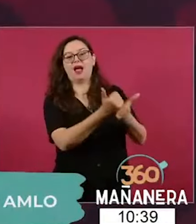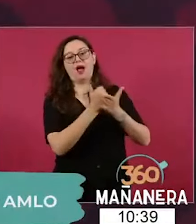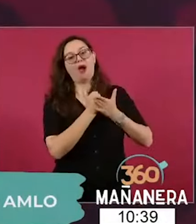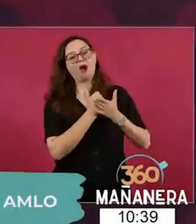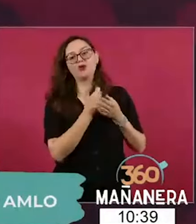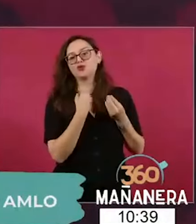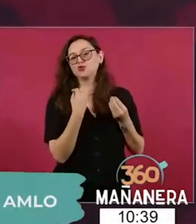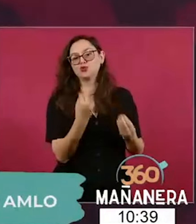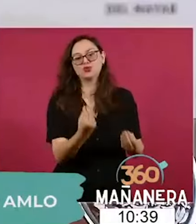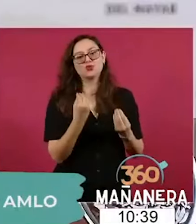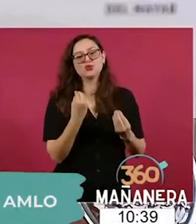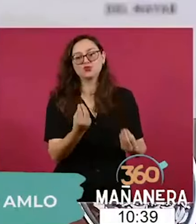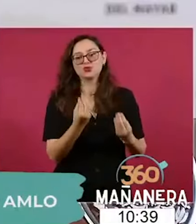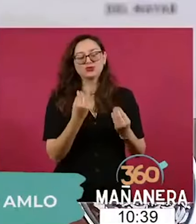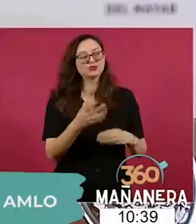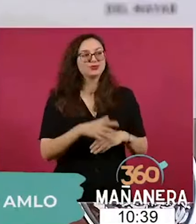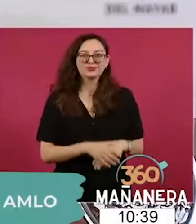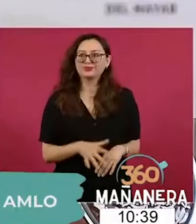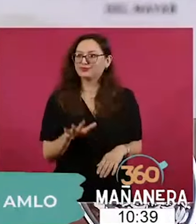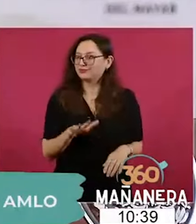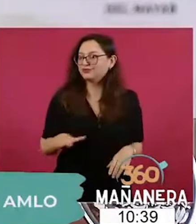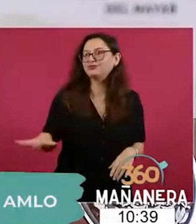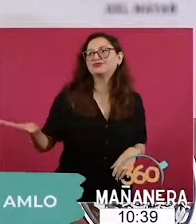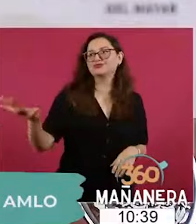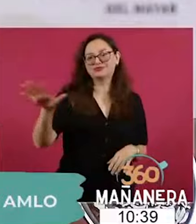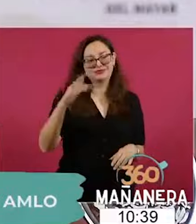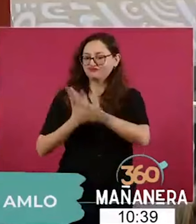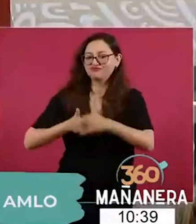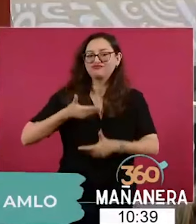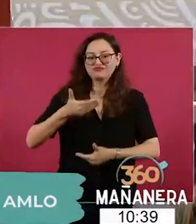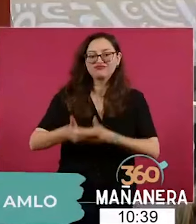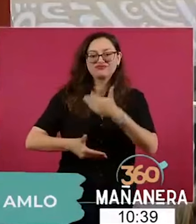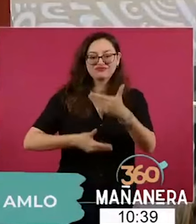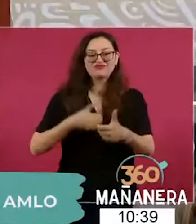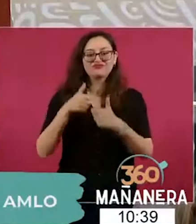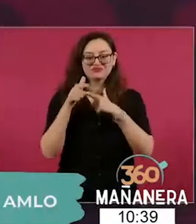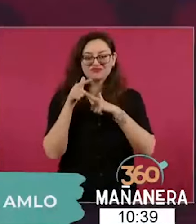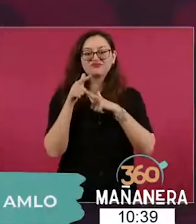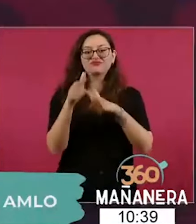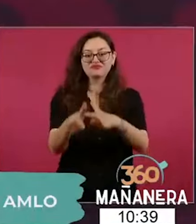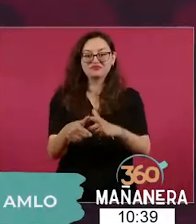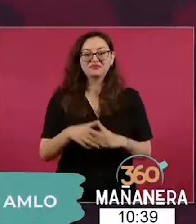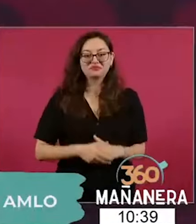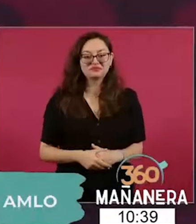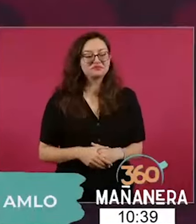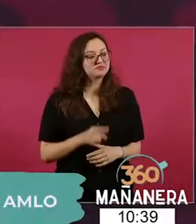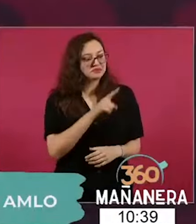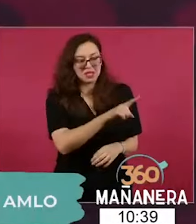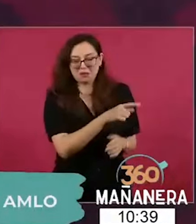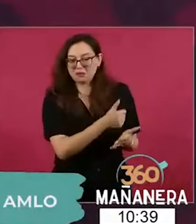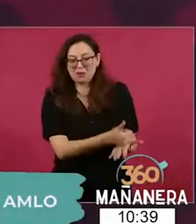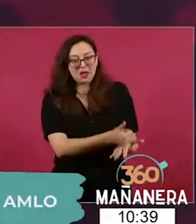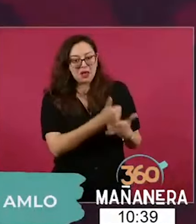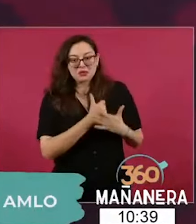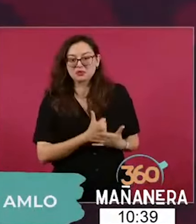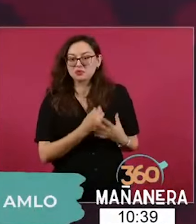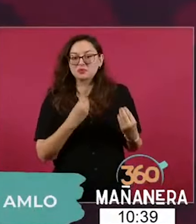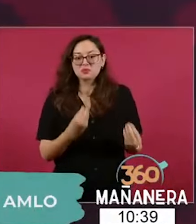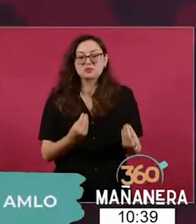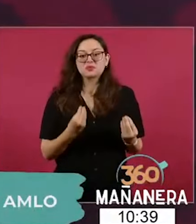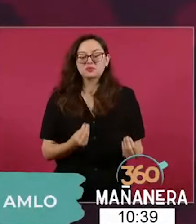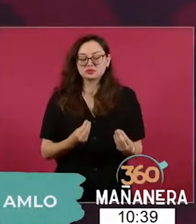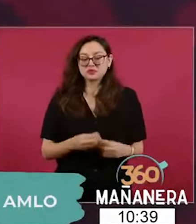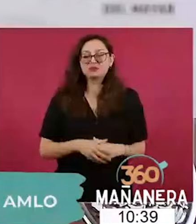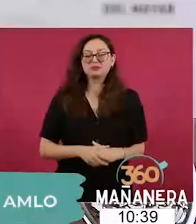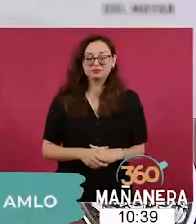ayudar a que continúe la transformación en nuestro país porque fue un buen promotor de